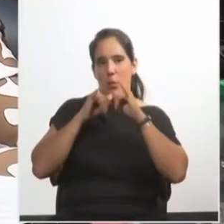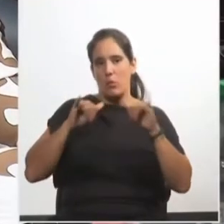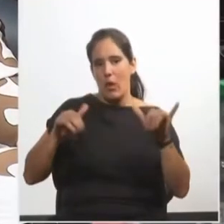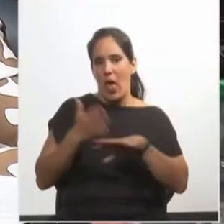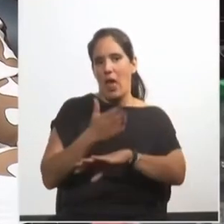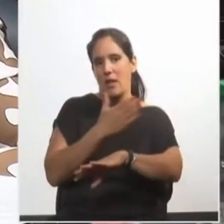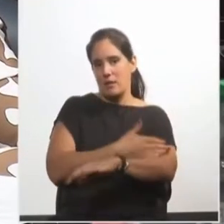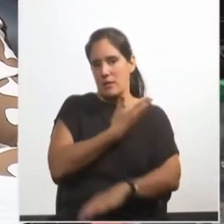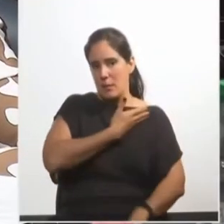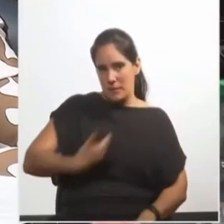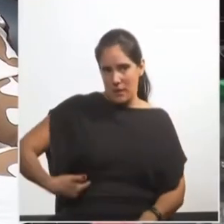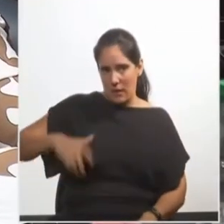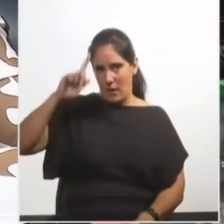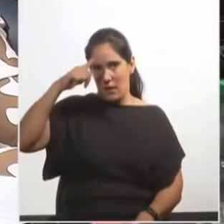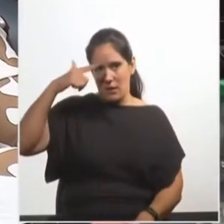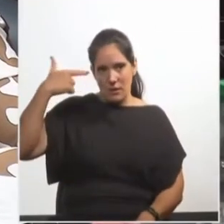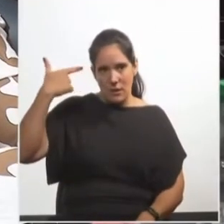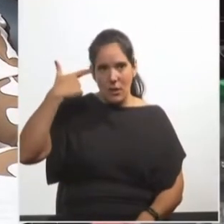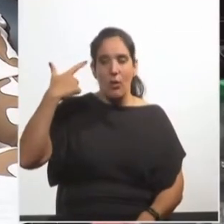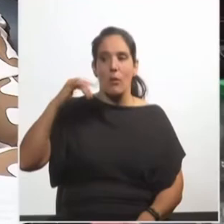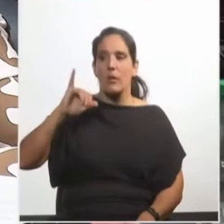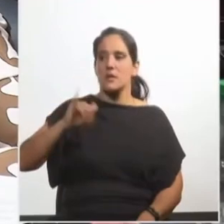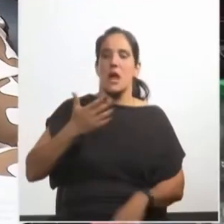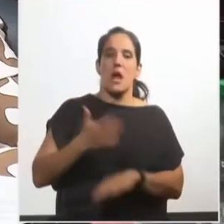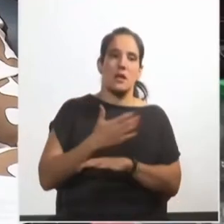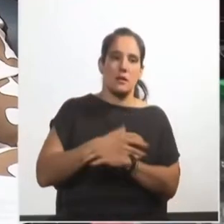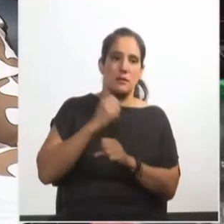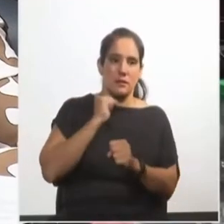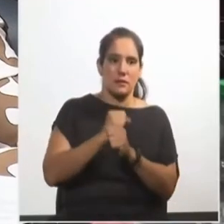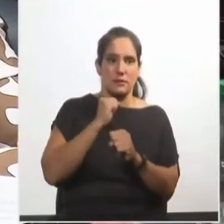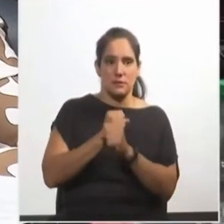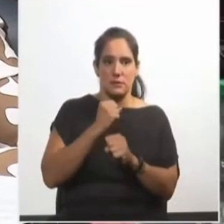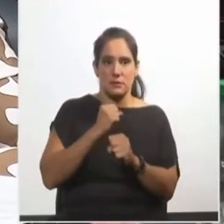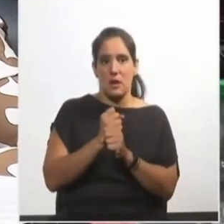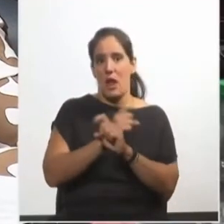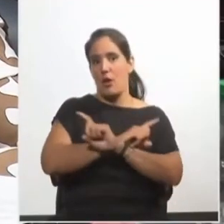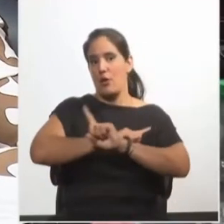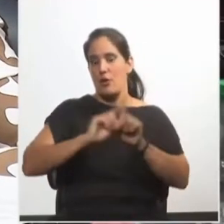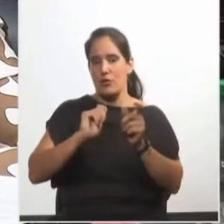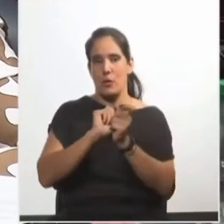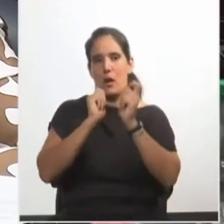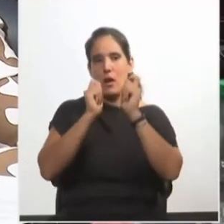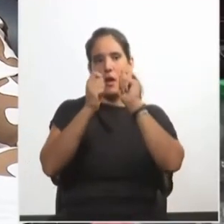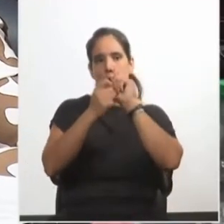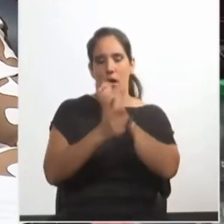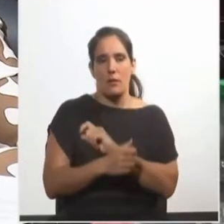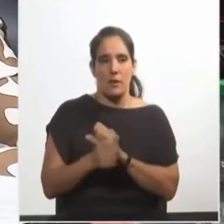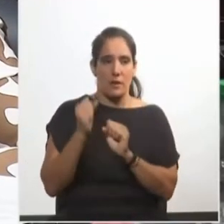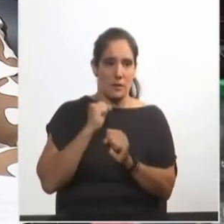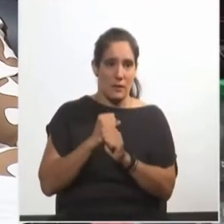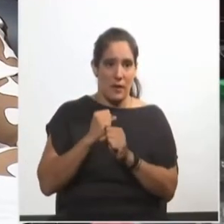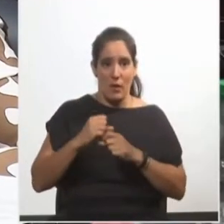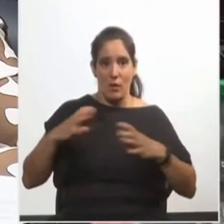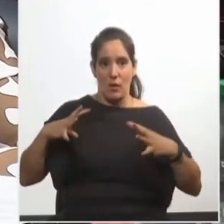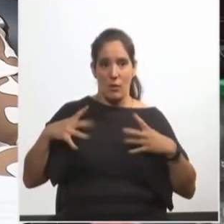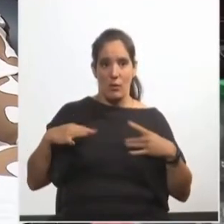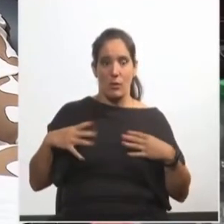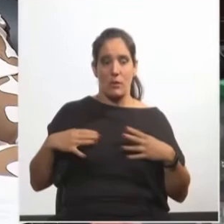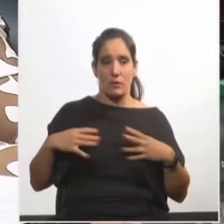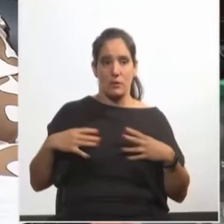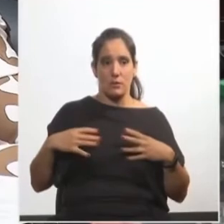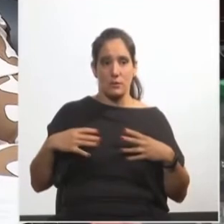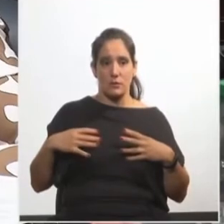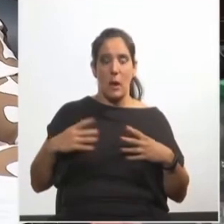el presidente de que quienes ya estaban trabajando no se les iba a modificar las condiciones jubilatorias, en particular la edad